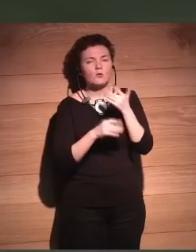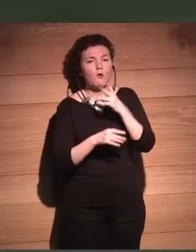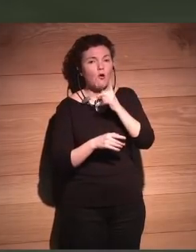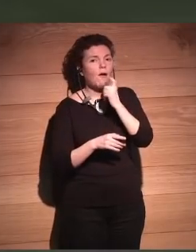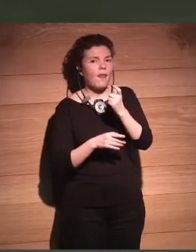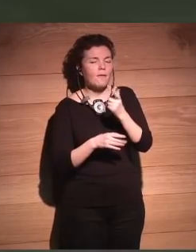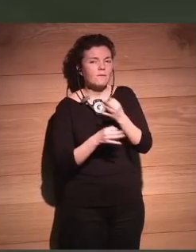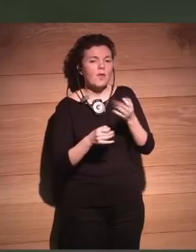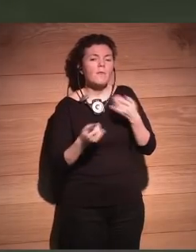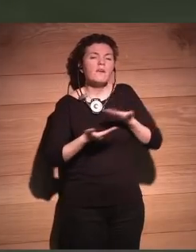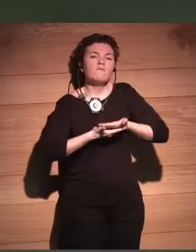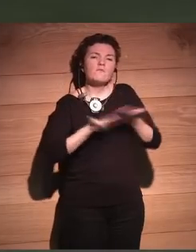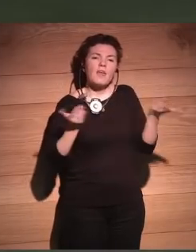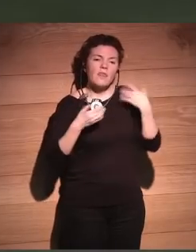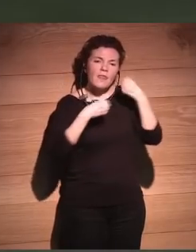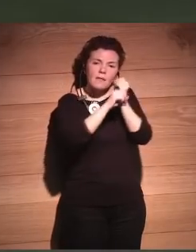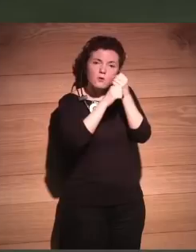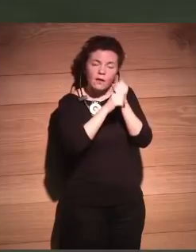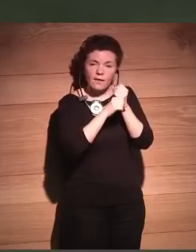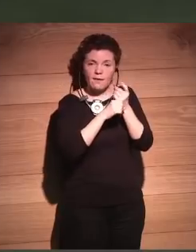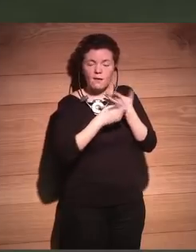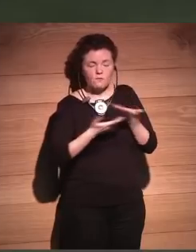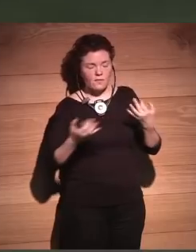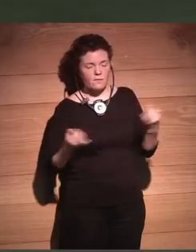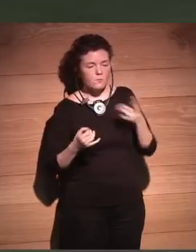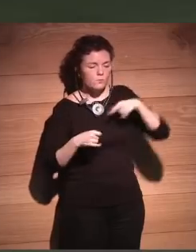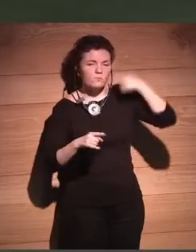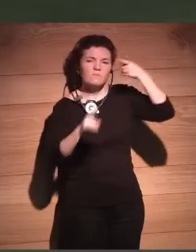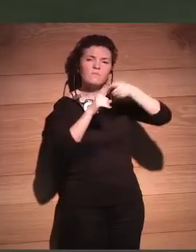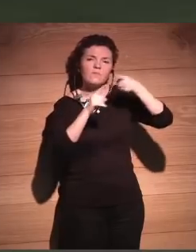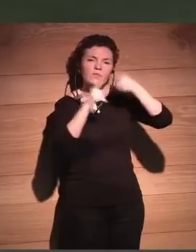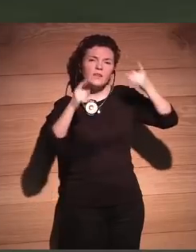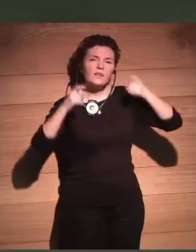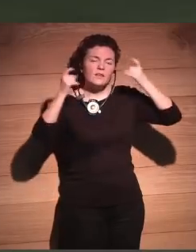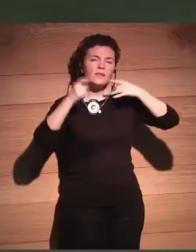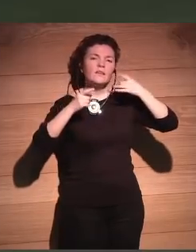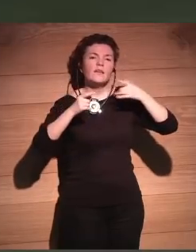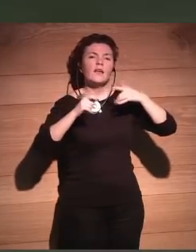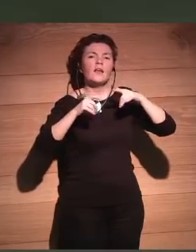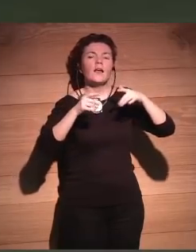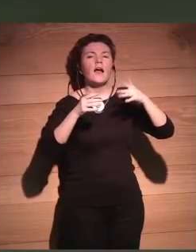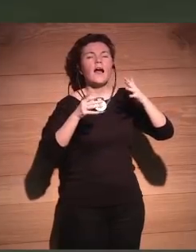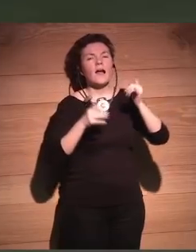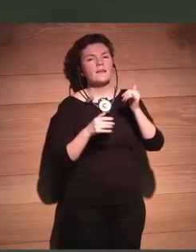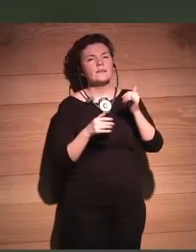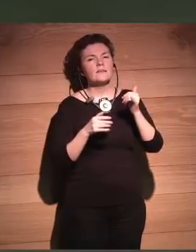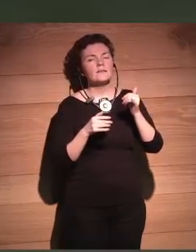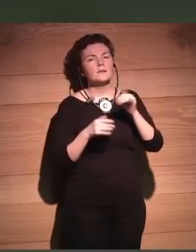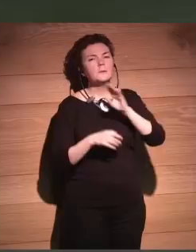debemos fiarnos de la biología en la medida en que podamos, porque estamos tratando un universo bastante